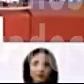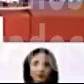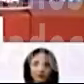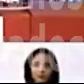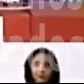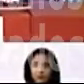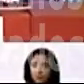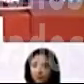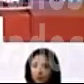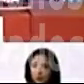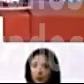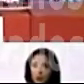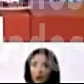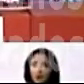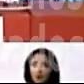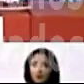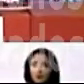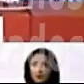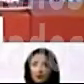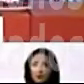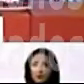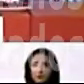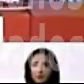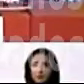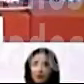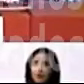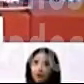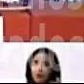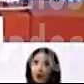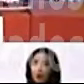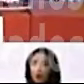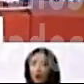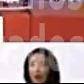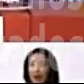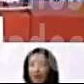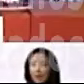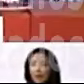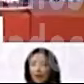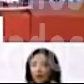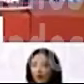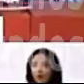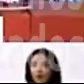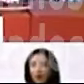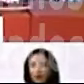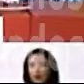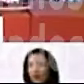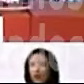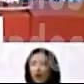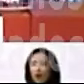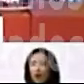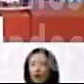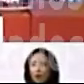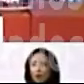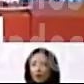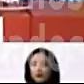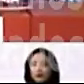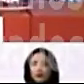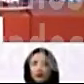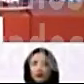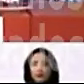hice. Un golpe en grado de frustración. Así le pasó a ellos.